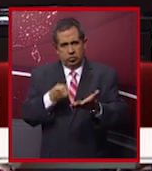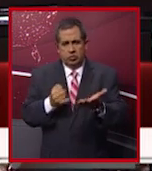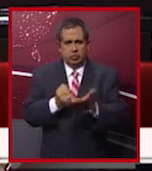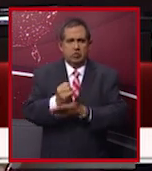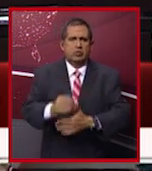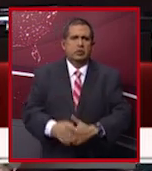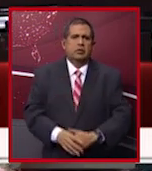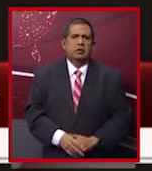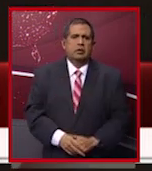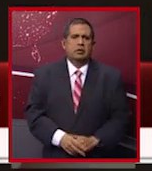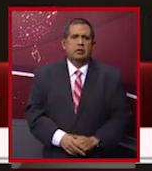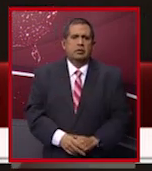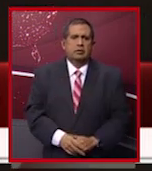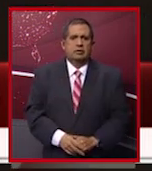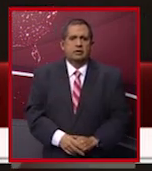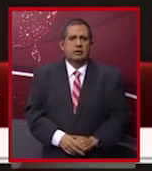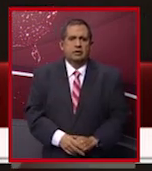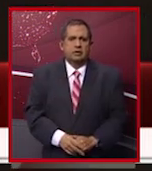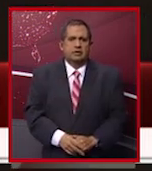dictamen.